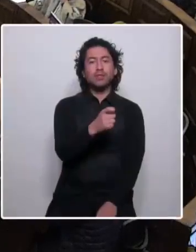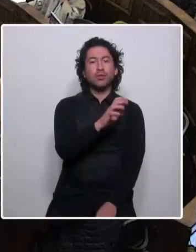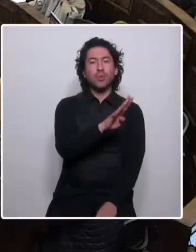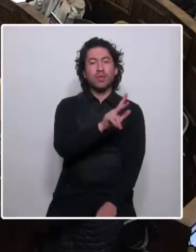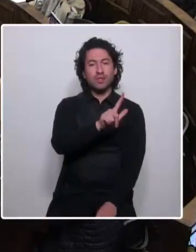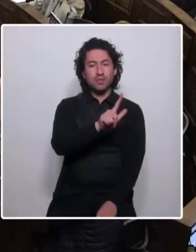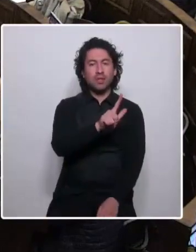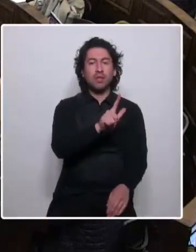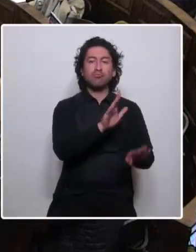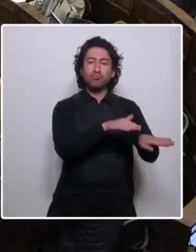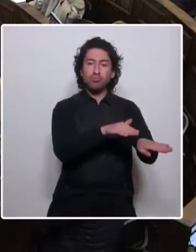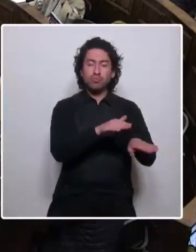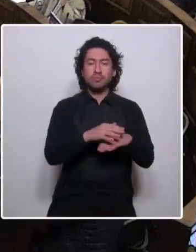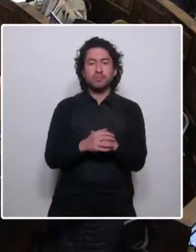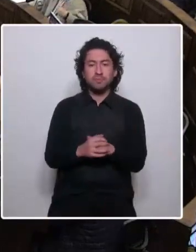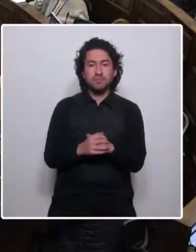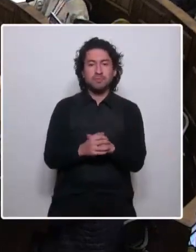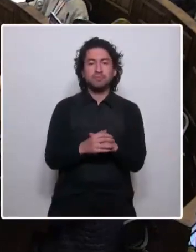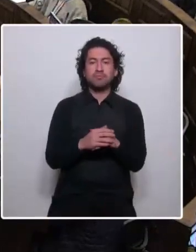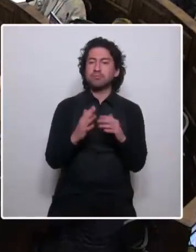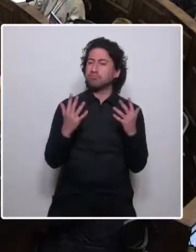147 votos a favor,